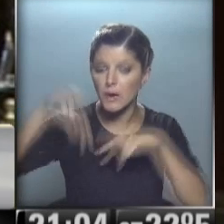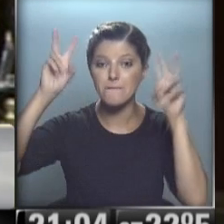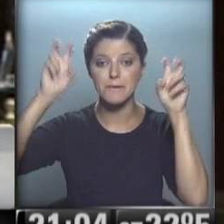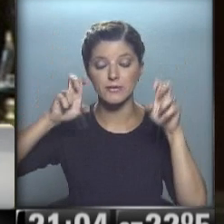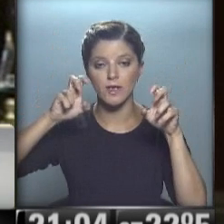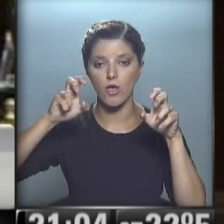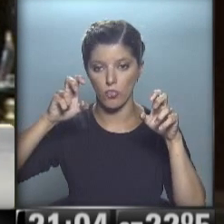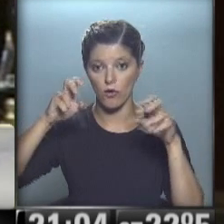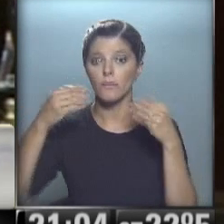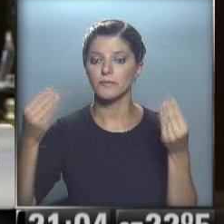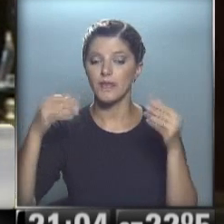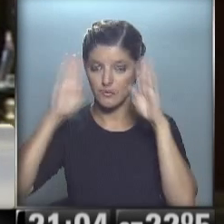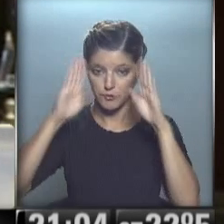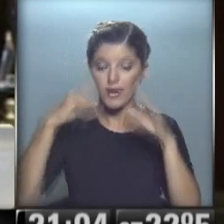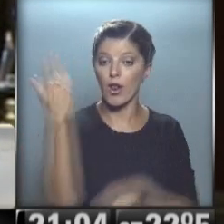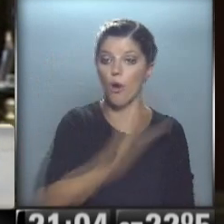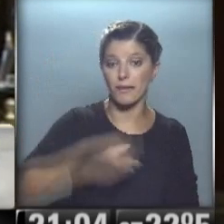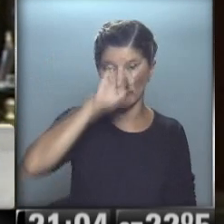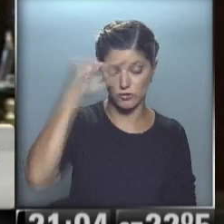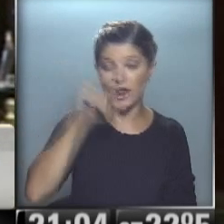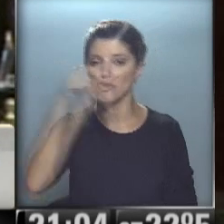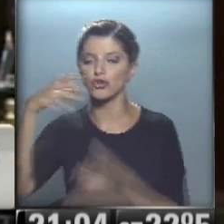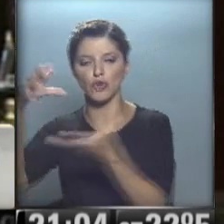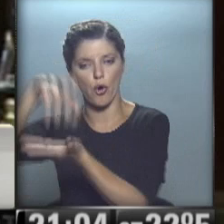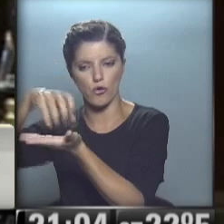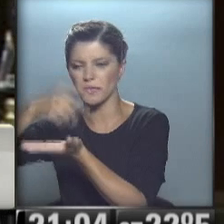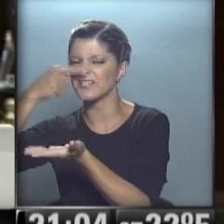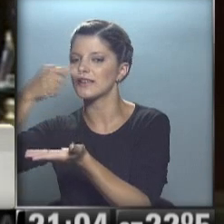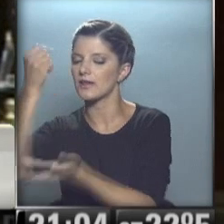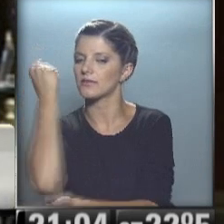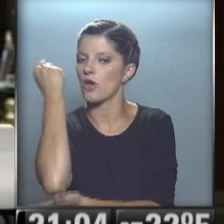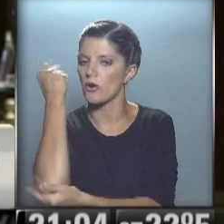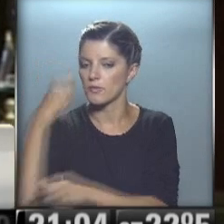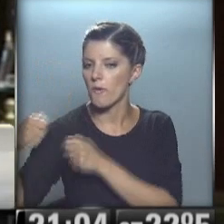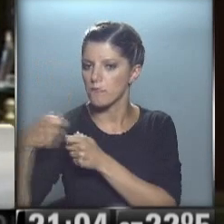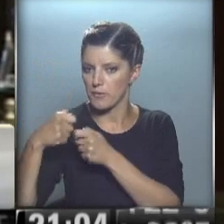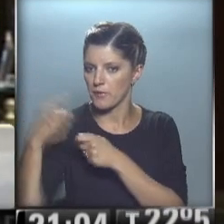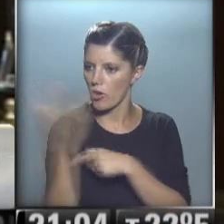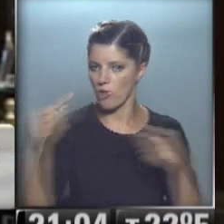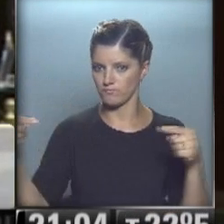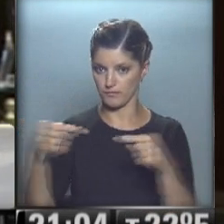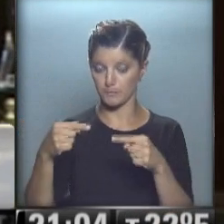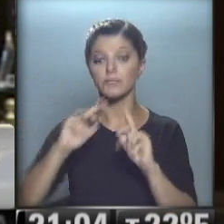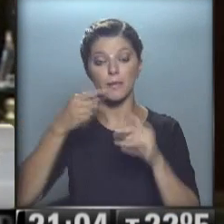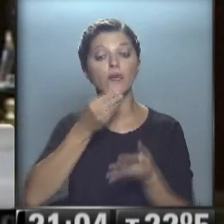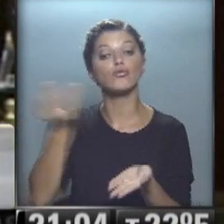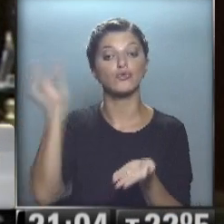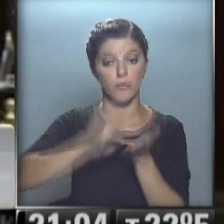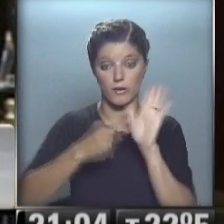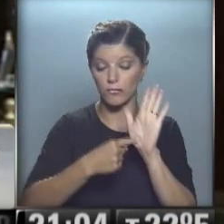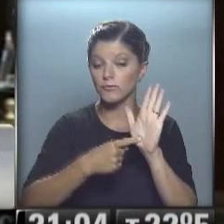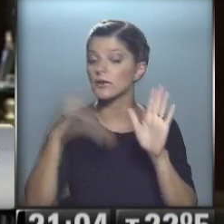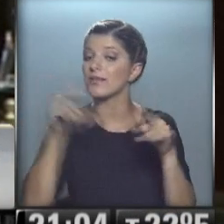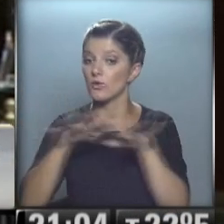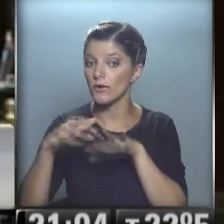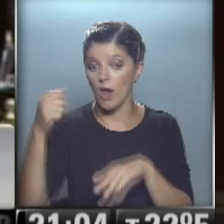enfrentamiento entre el gobierno nacional y los poderosos intereses económicos especulativos y agregan no hay alternativas